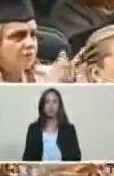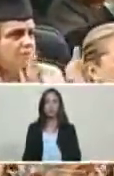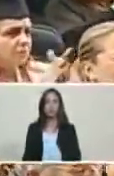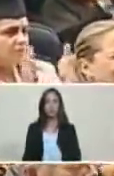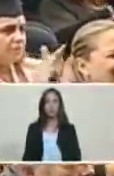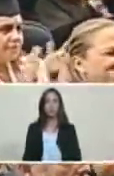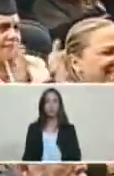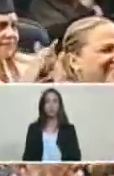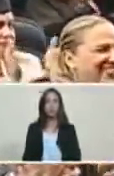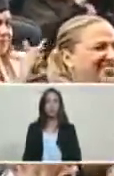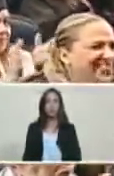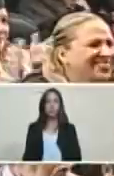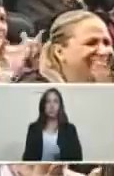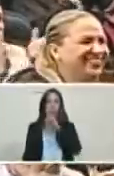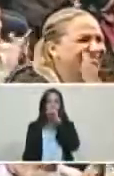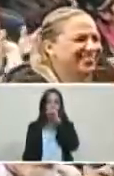Vayan